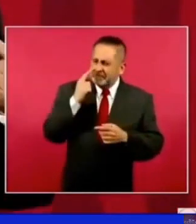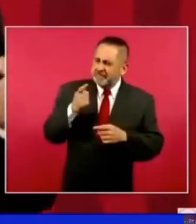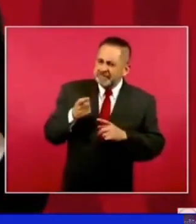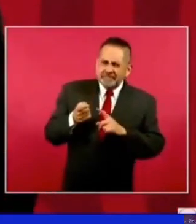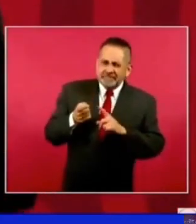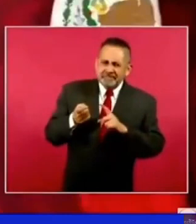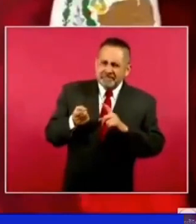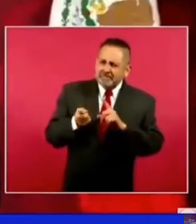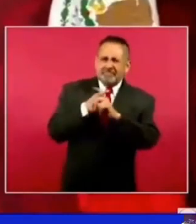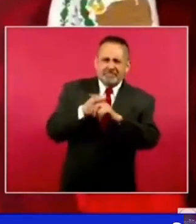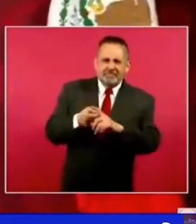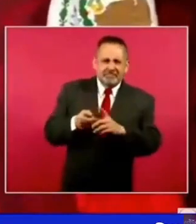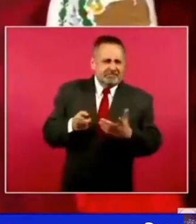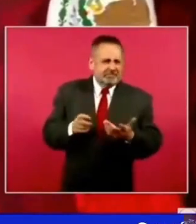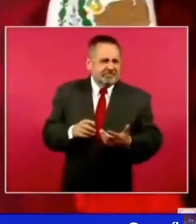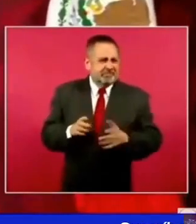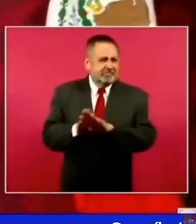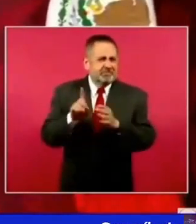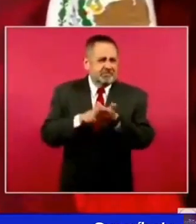sea, para recordar